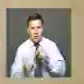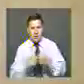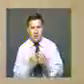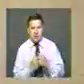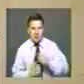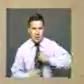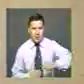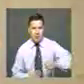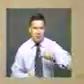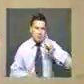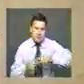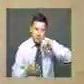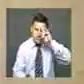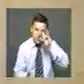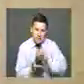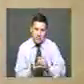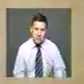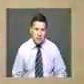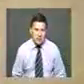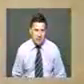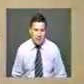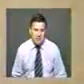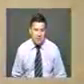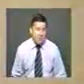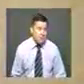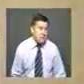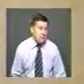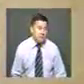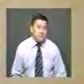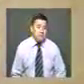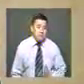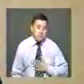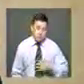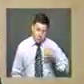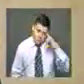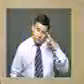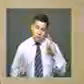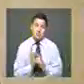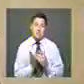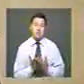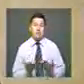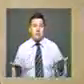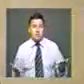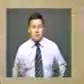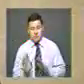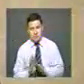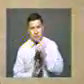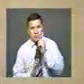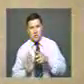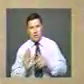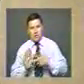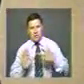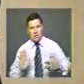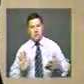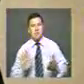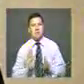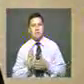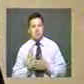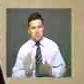derechos, no creo que, y considero que la Corte